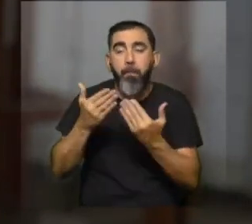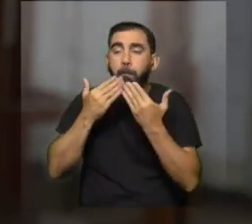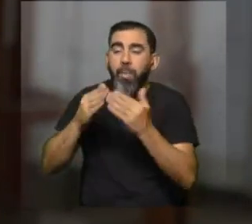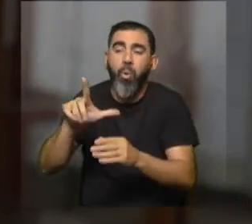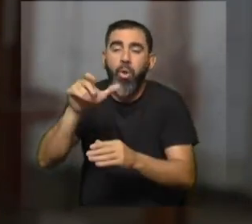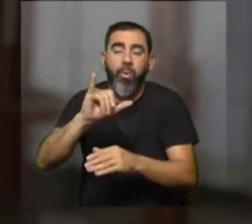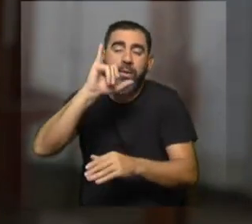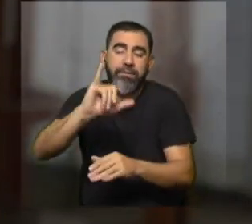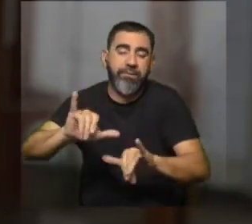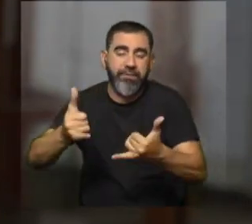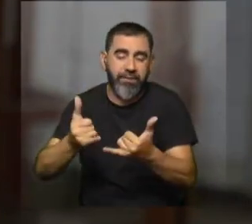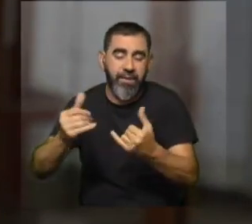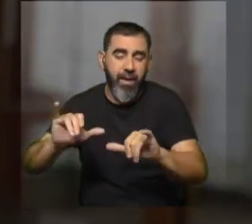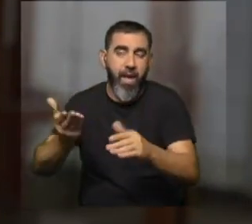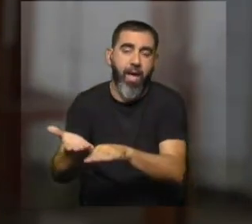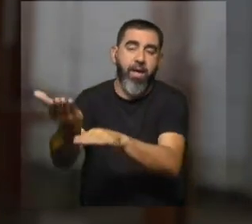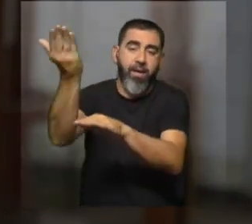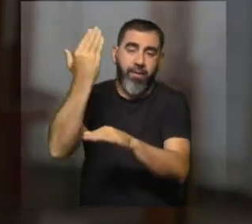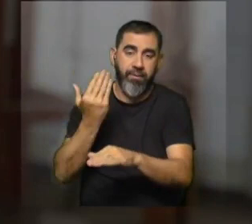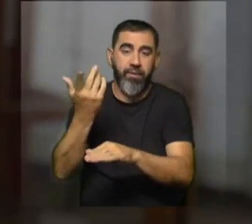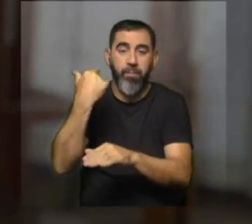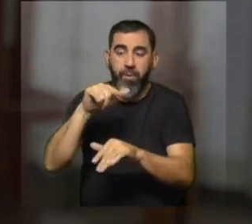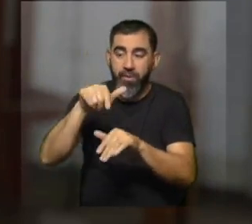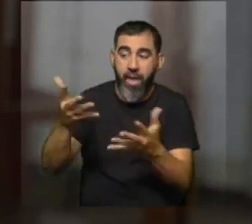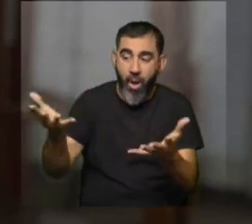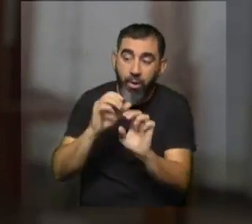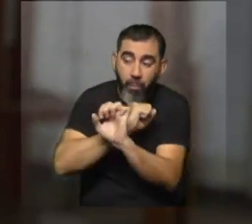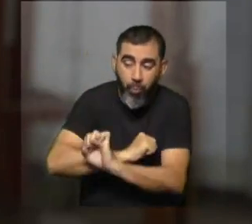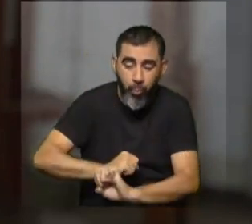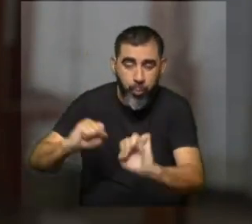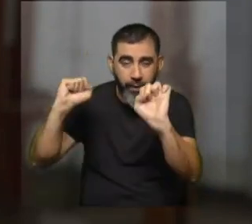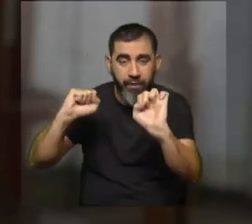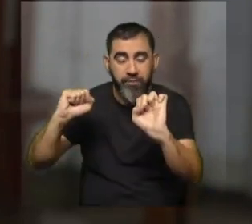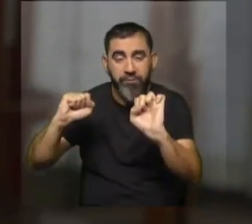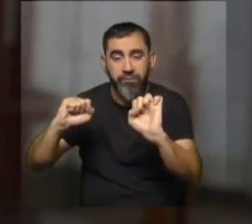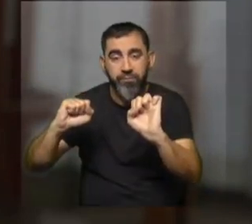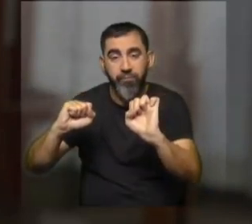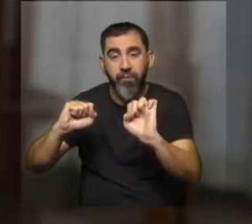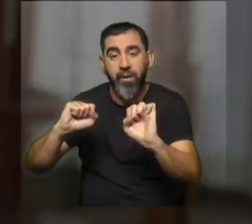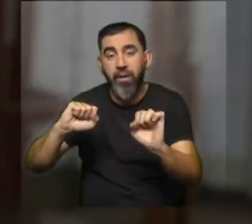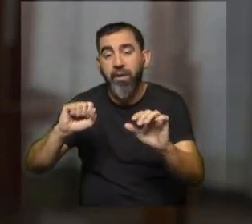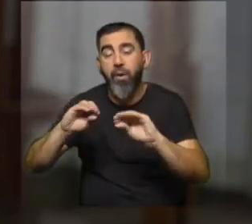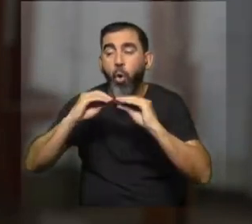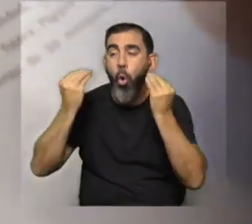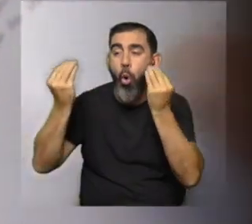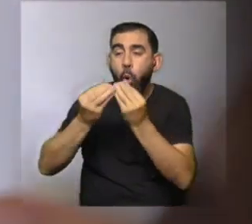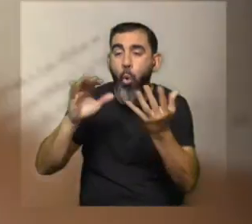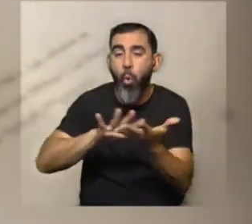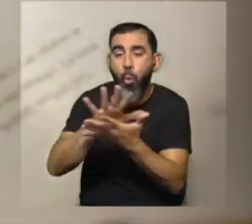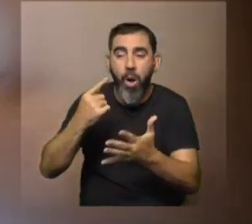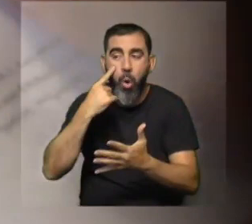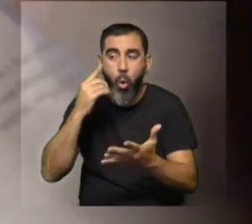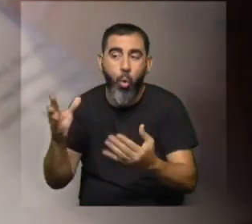obvias, si se quiere, ya nos las hicimos, pero la proteómica lo que nos va a permitir es hacer una aproximación global a todo, digamos.